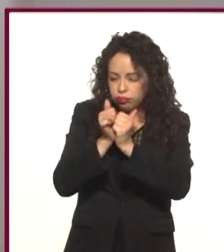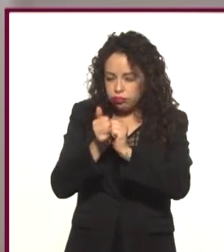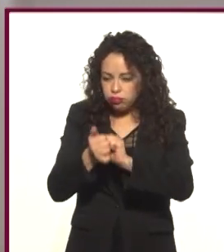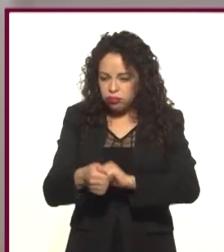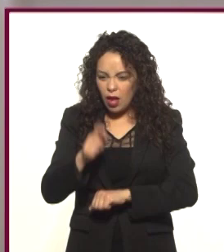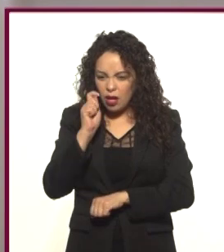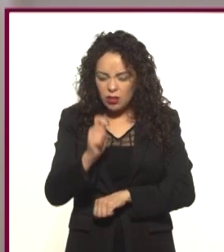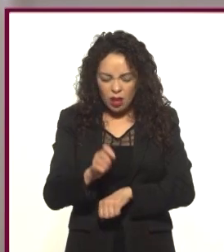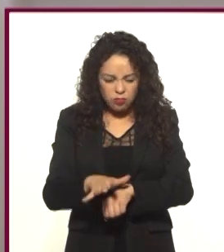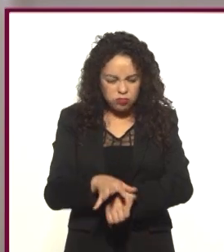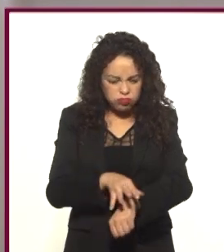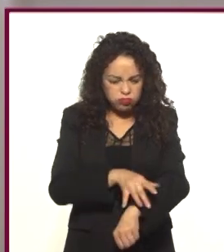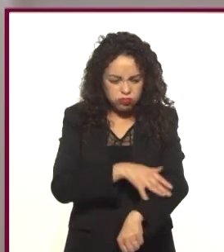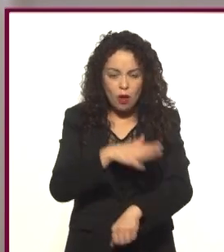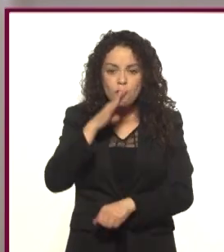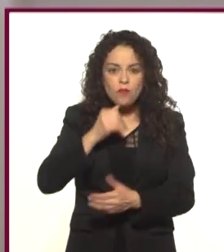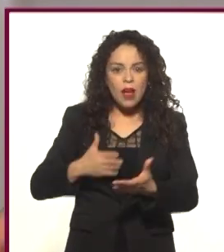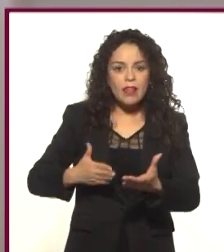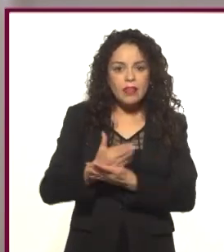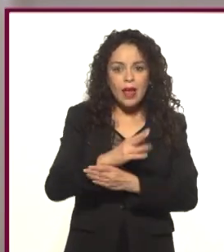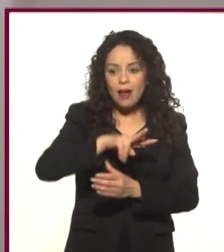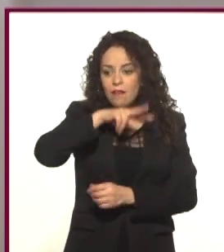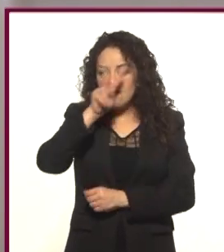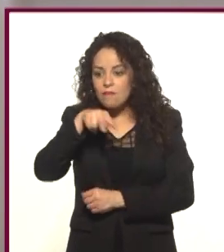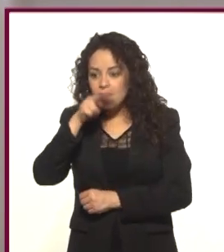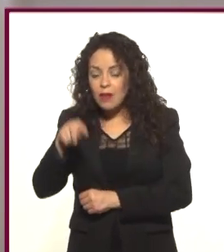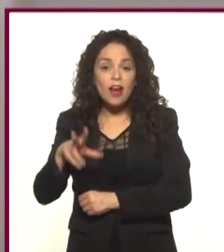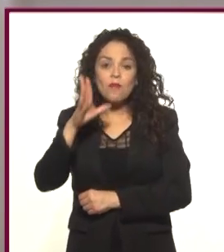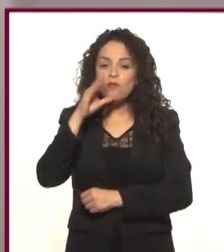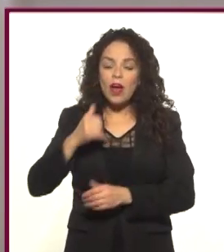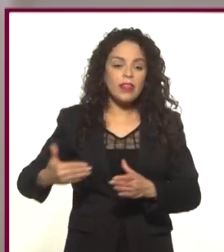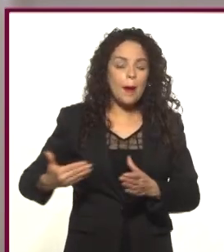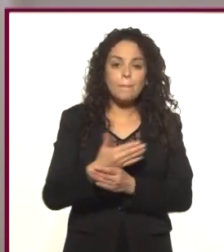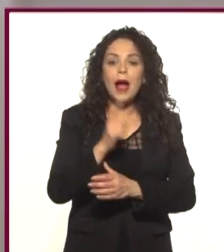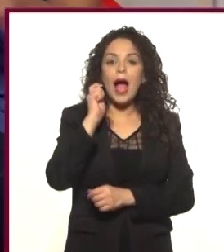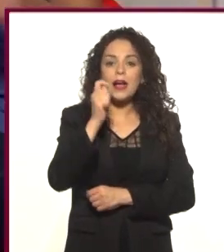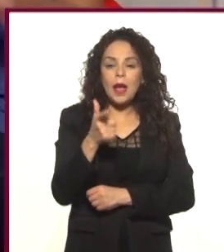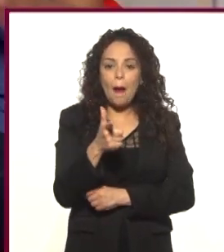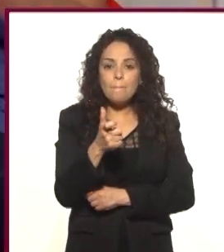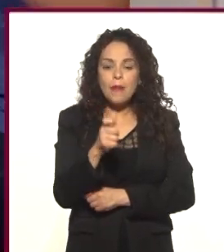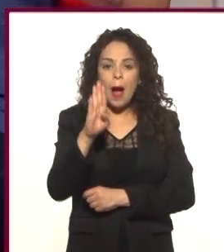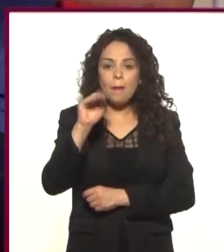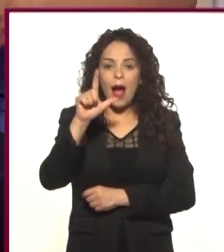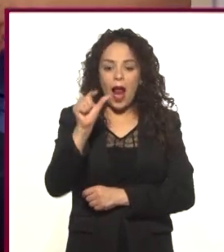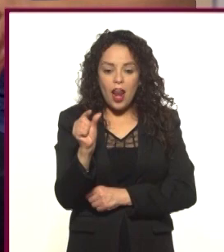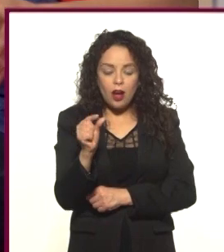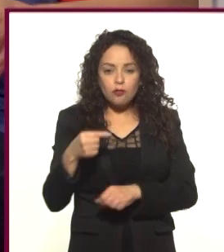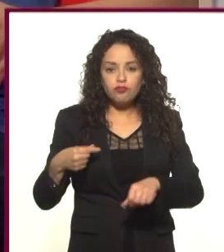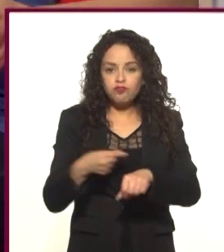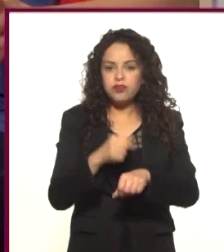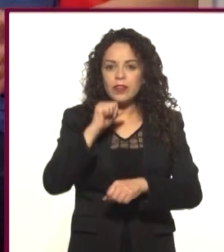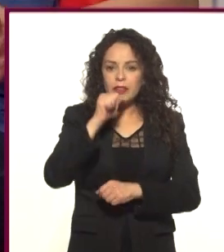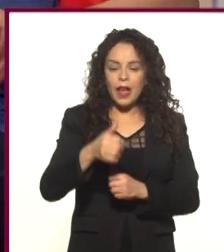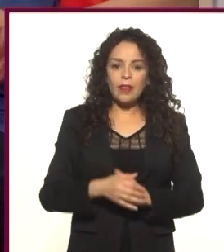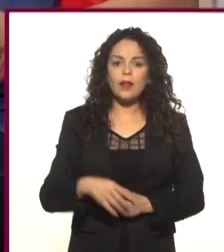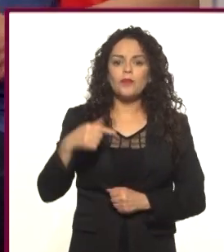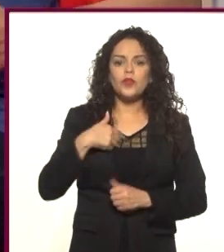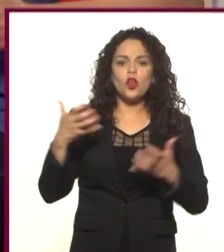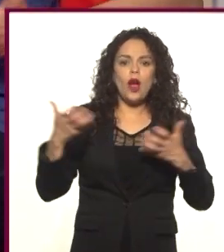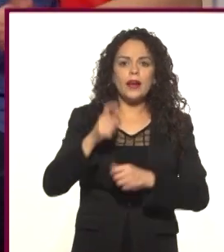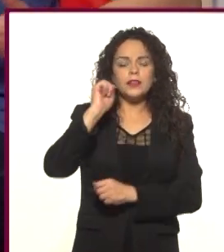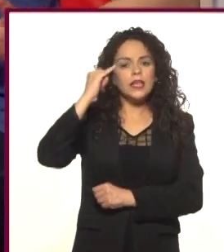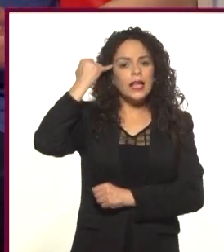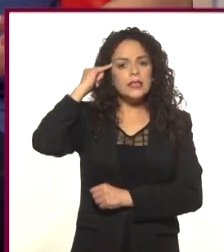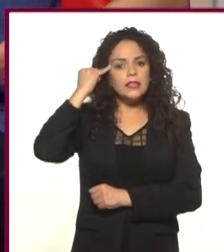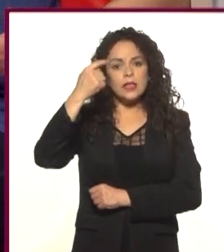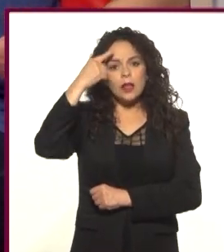piel se convierte en escamas impenetrables para las balas. Yo crearía una superheroína con orígenes indígenas que